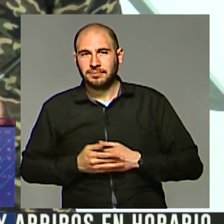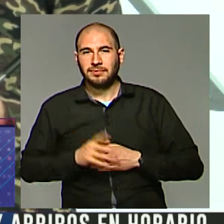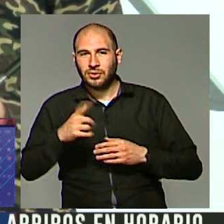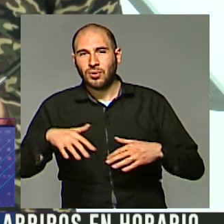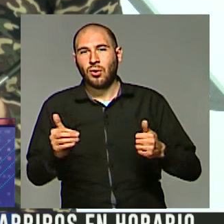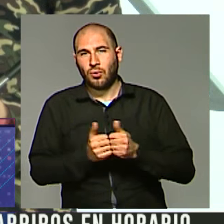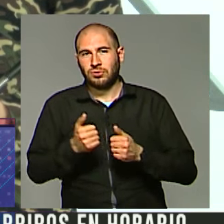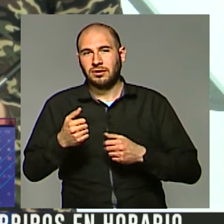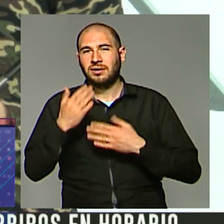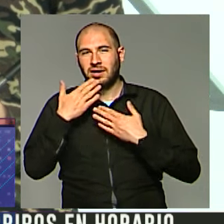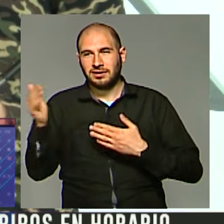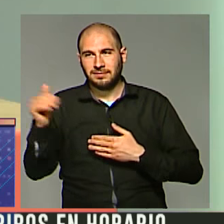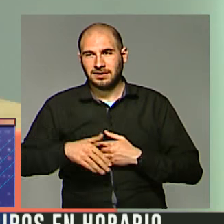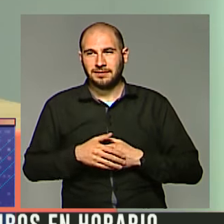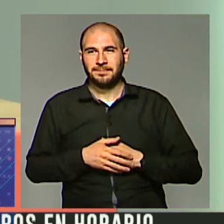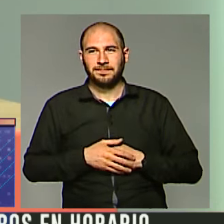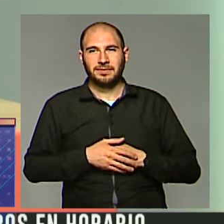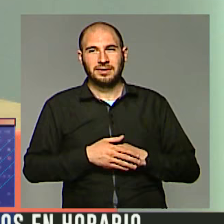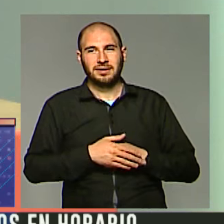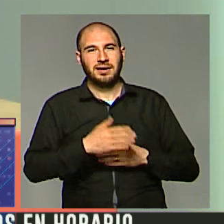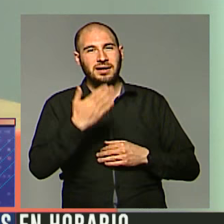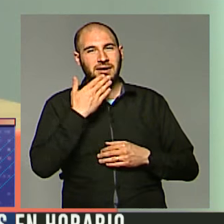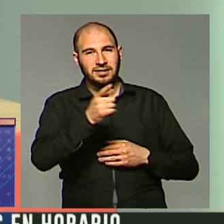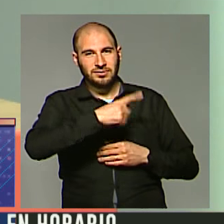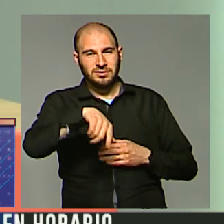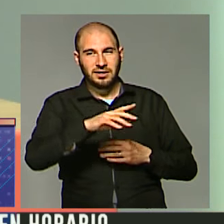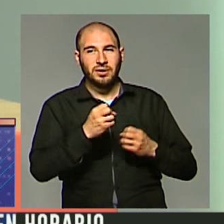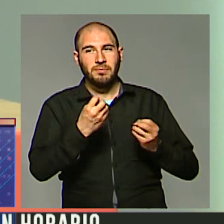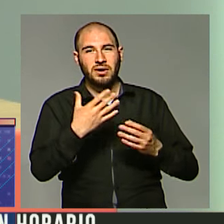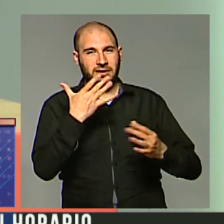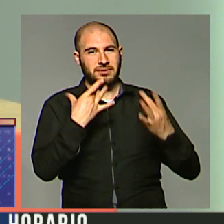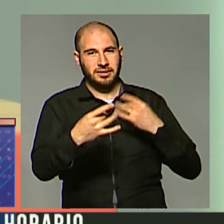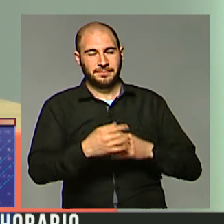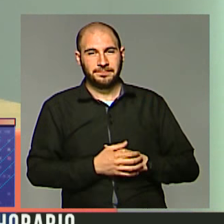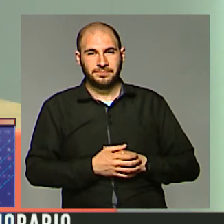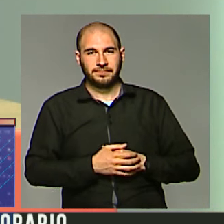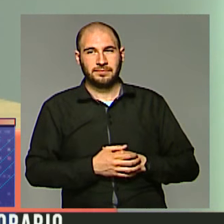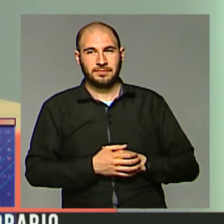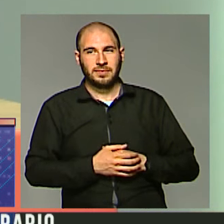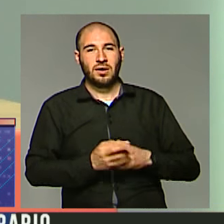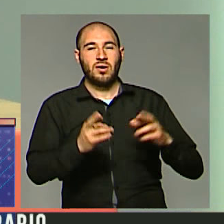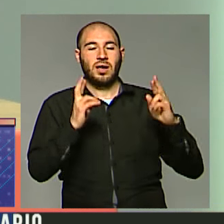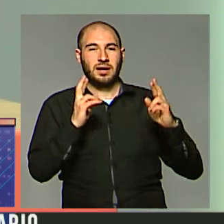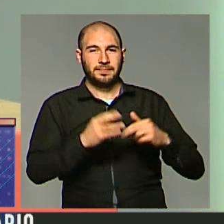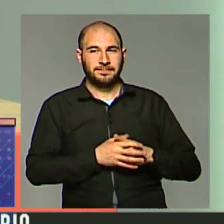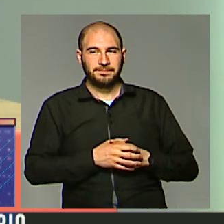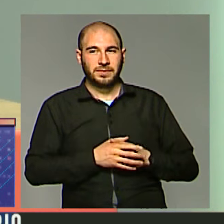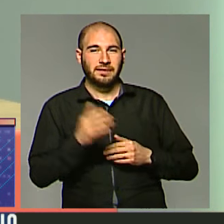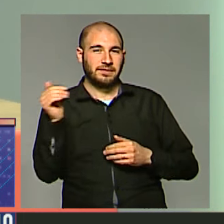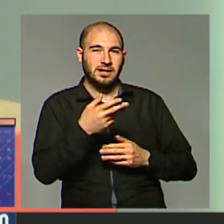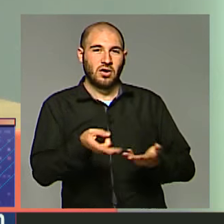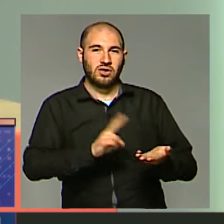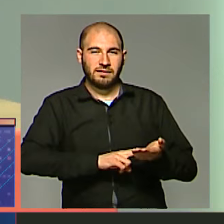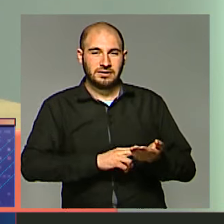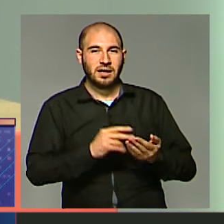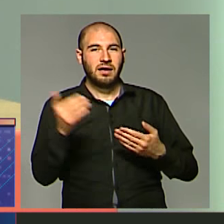acompañarla de alguna manera. Muchas gracias por venir al estudio. Bueno, muchas gracias a usted por haberme invitado. Esperemos volver